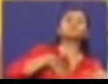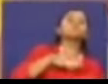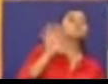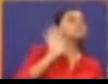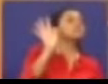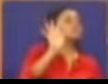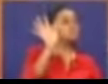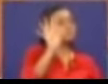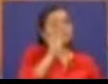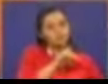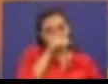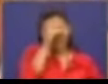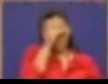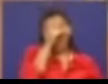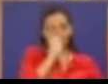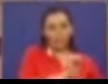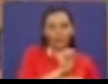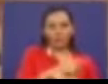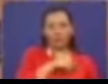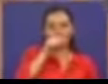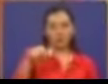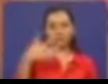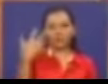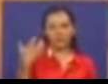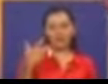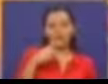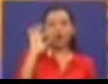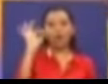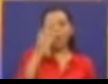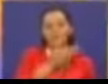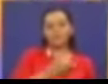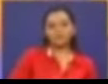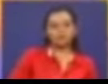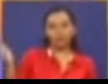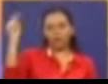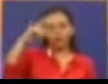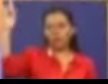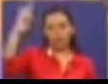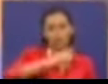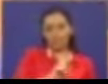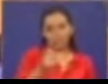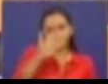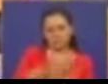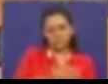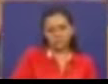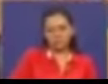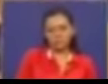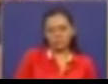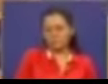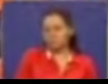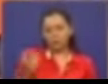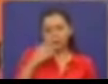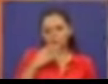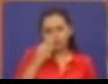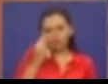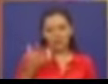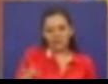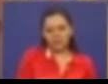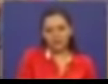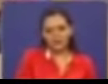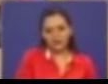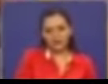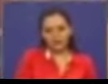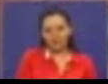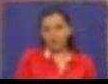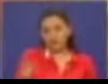estadounidense que quiere visitar Ecuador y lee que se quisieron tomar el Palacio de Carondelet, no viene. Esta gente es insensata, eso no le importa. Además ellos tienen